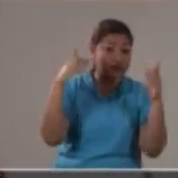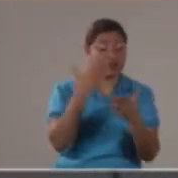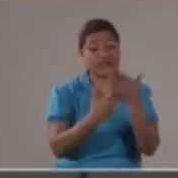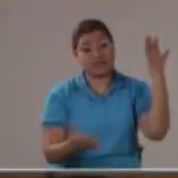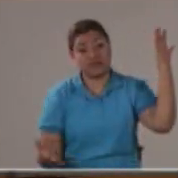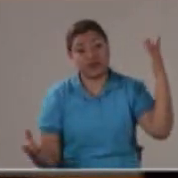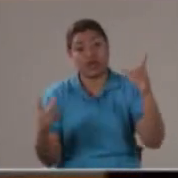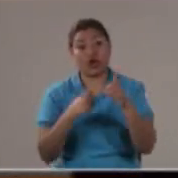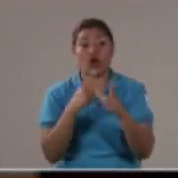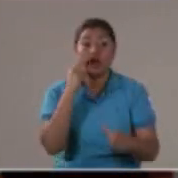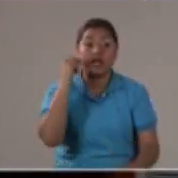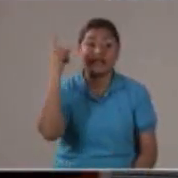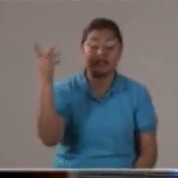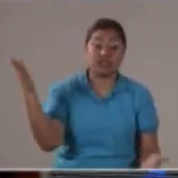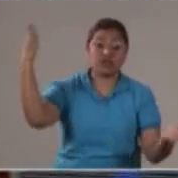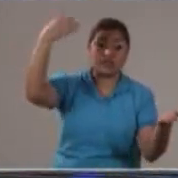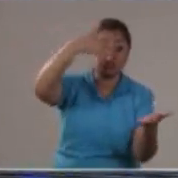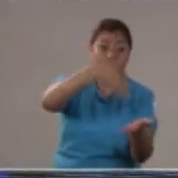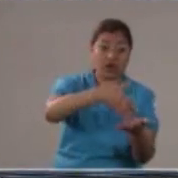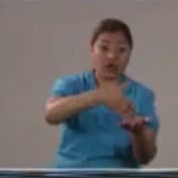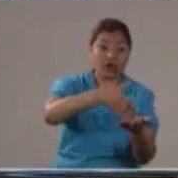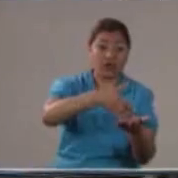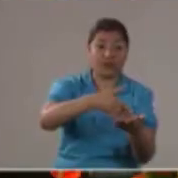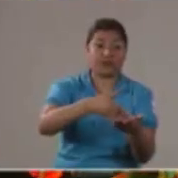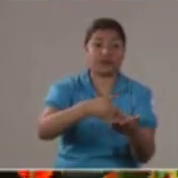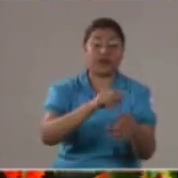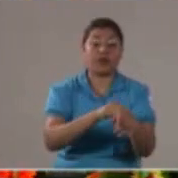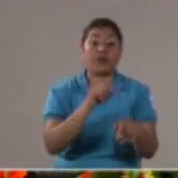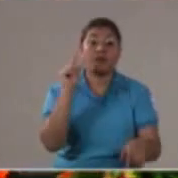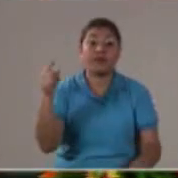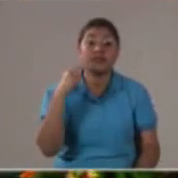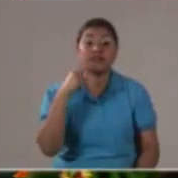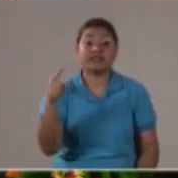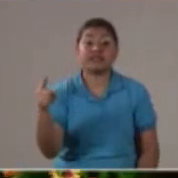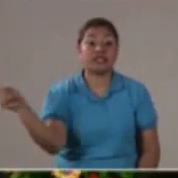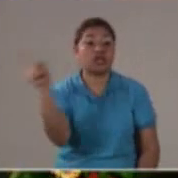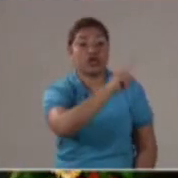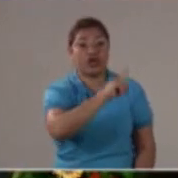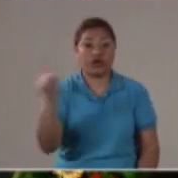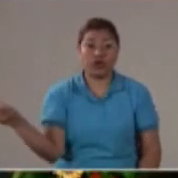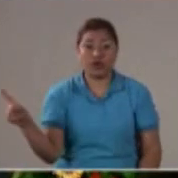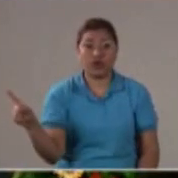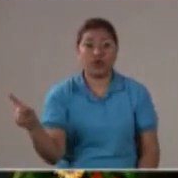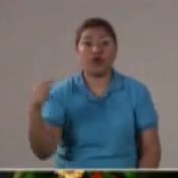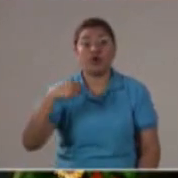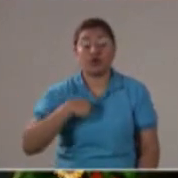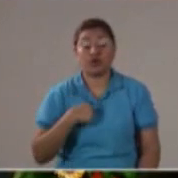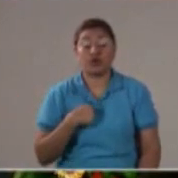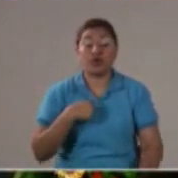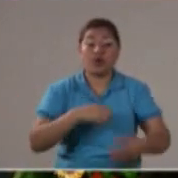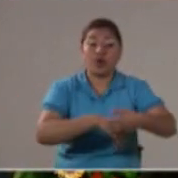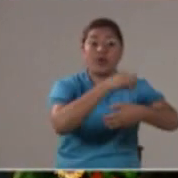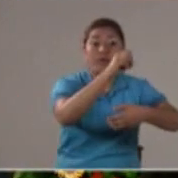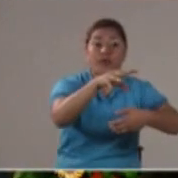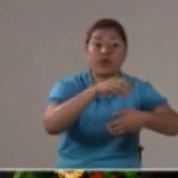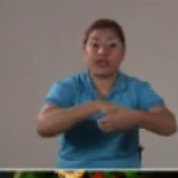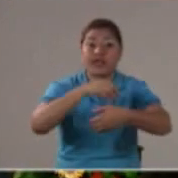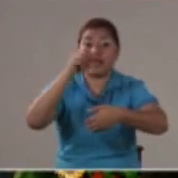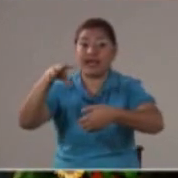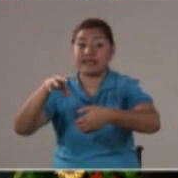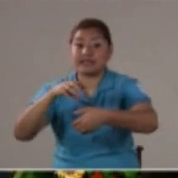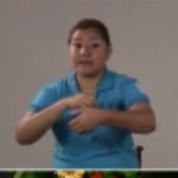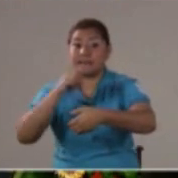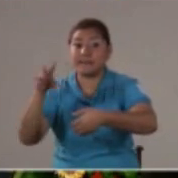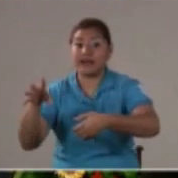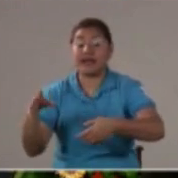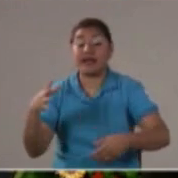Señor, llegó el momento de decir: no, yo voy a sembrar mi propia comida, va a ser orgánica,